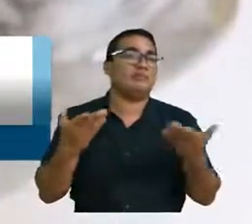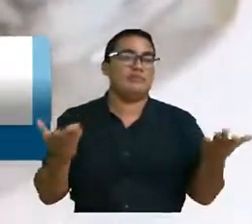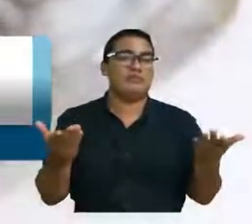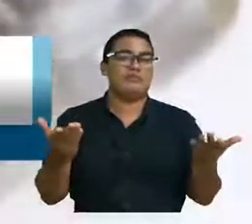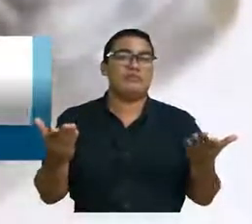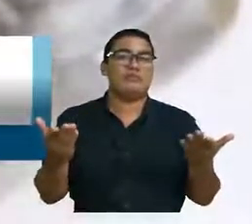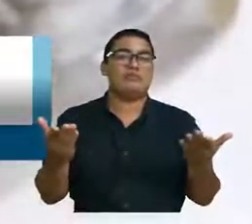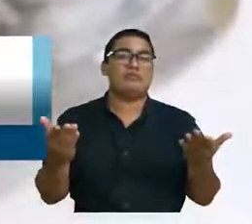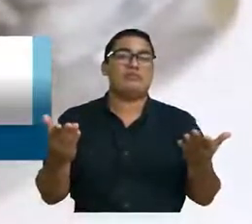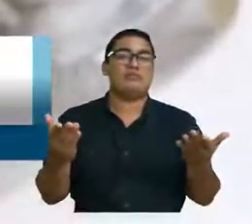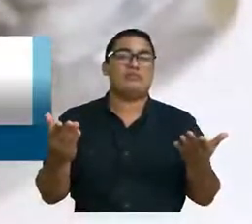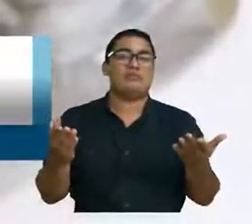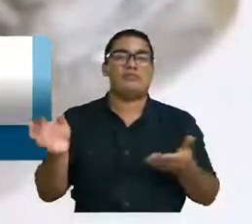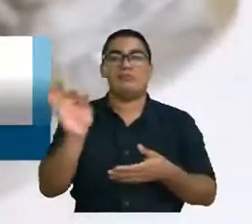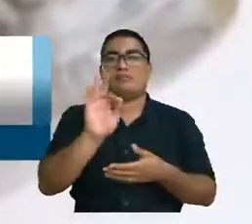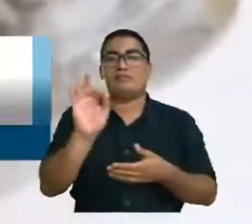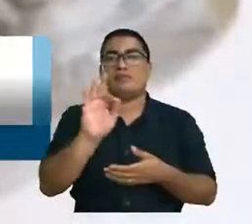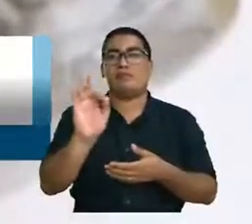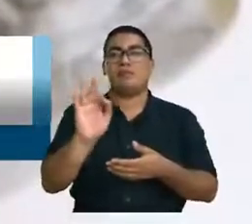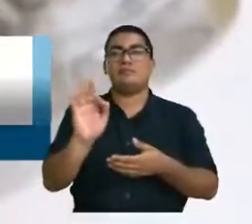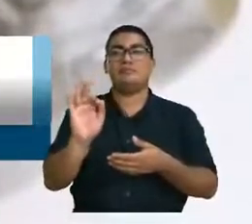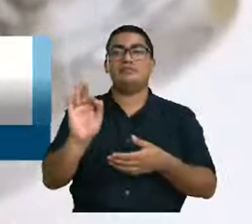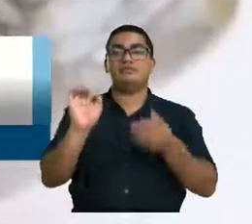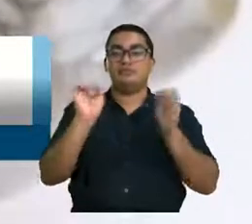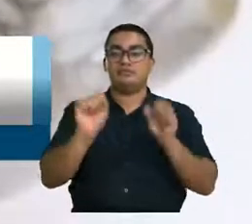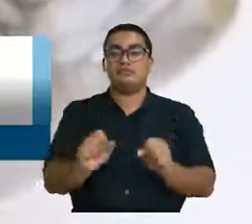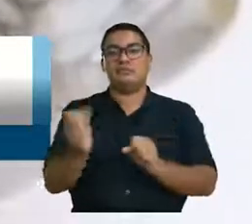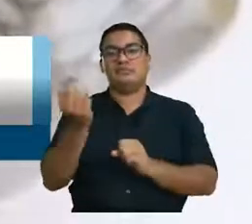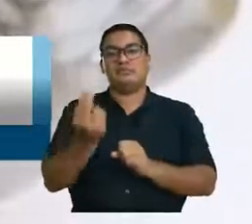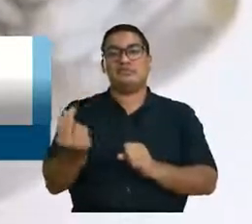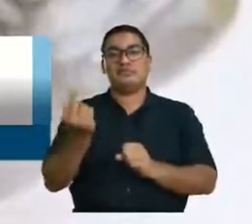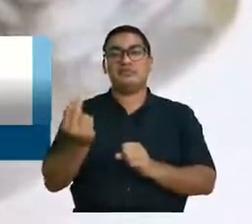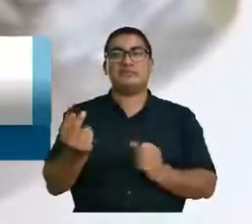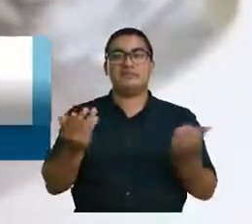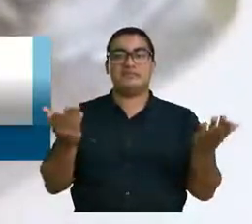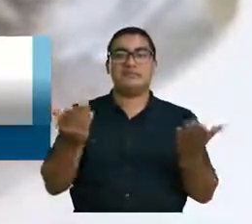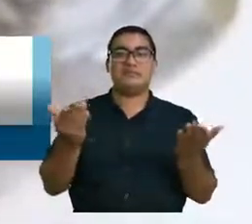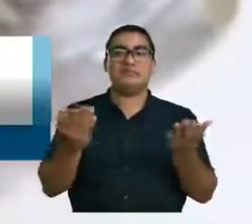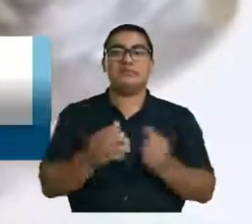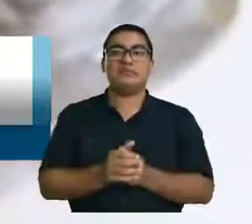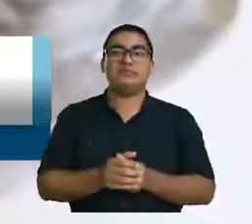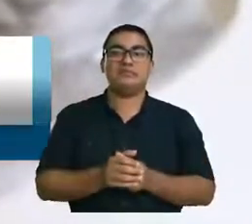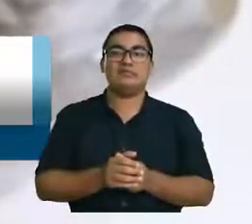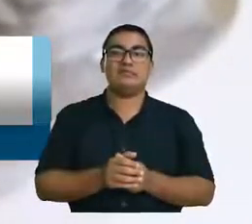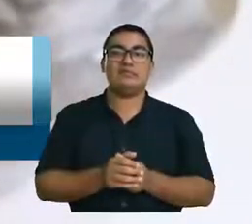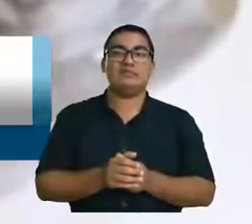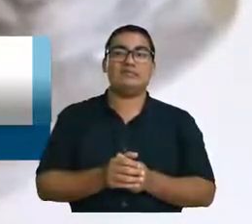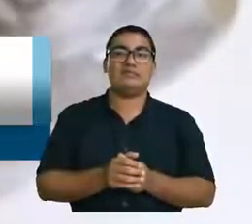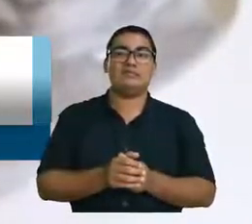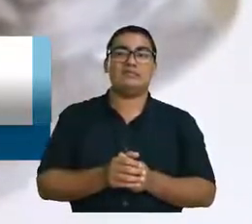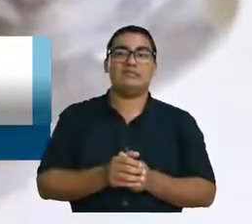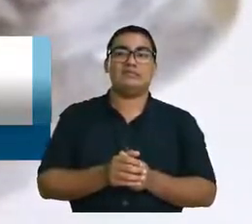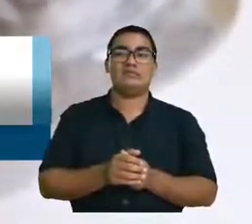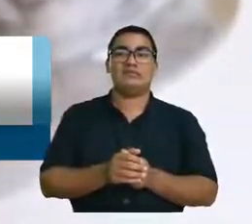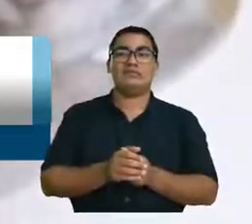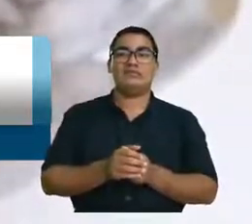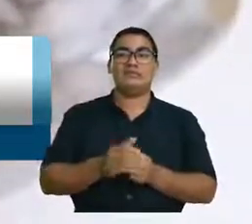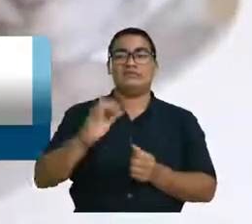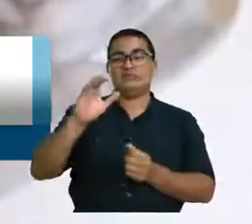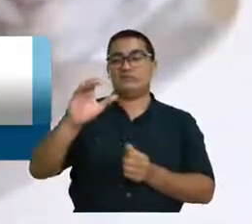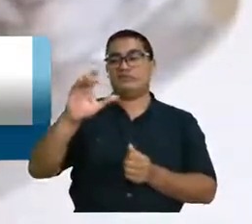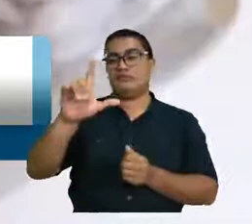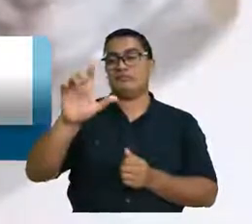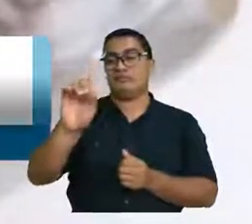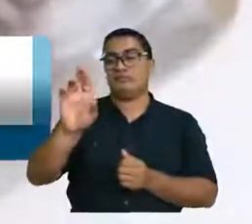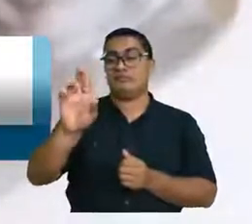siguiente. Hay una fórmula que vos la puedes utilizar, que esa fórmula es agarrar el porcentaje de lo que trae el cloro, por decirte